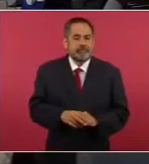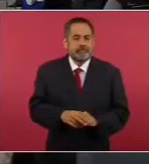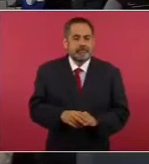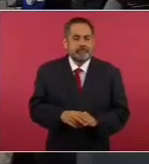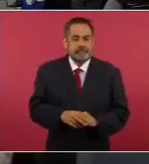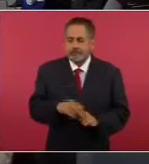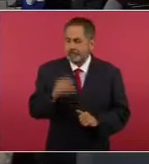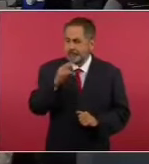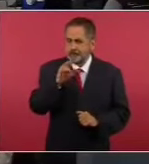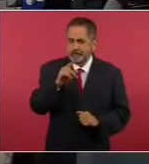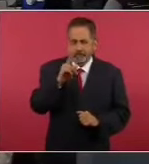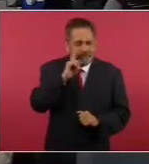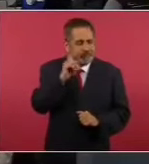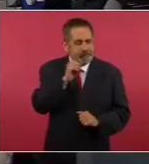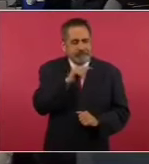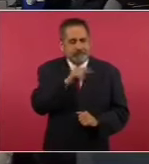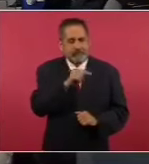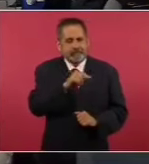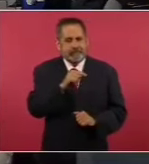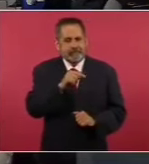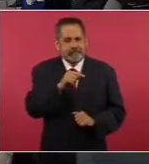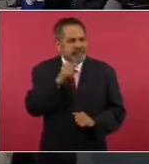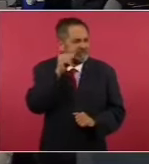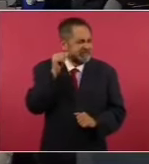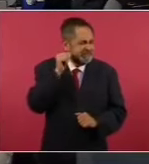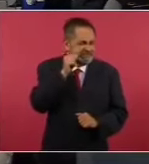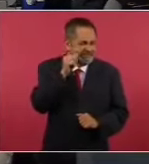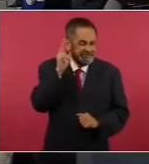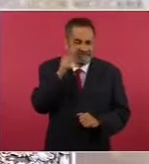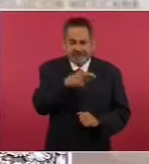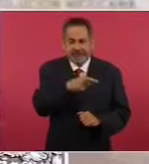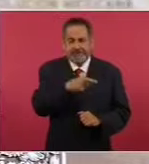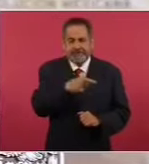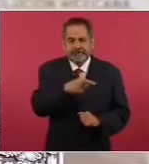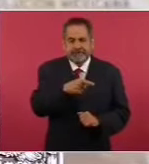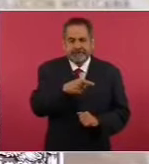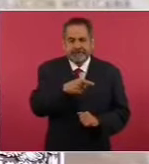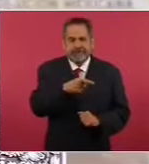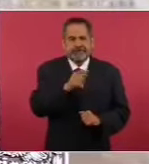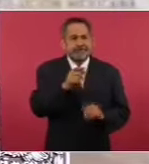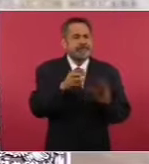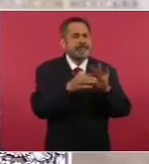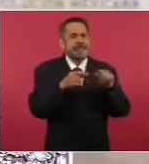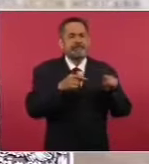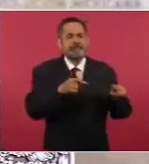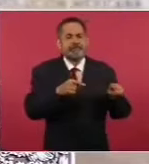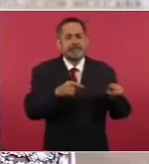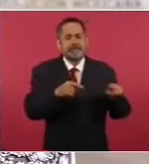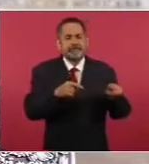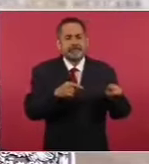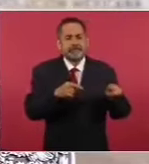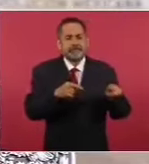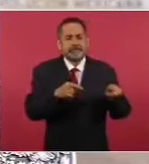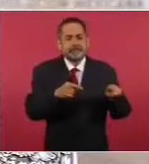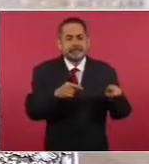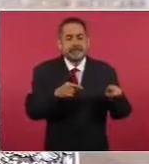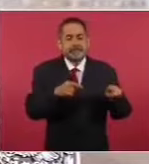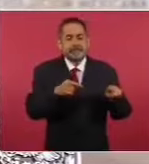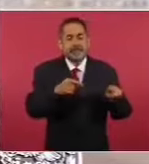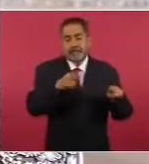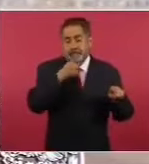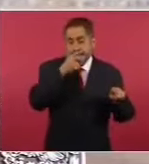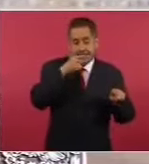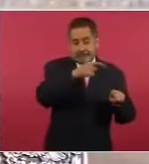viernes, ¿no? No. Fue ayer o antier. Cuando dan a